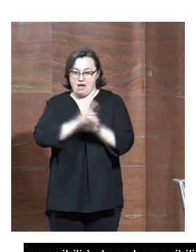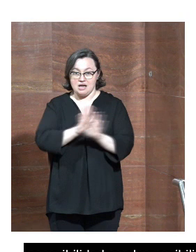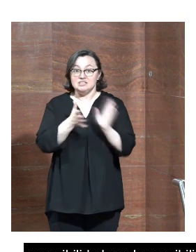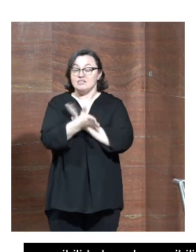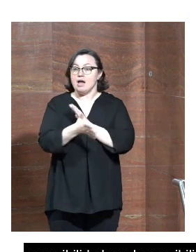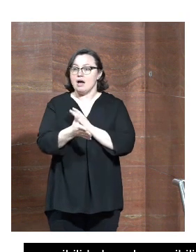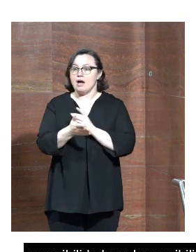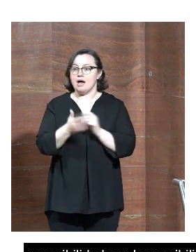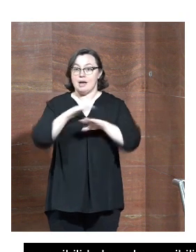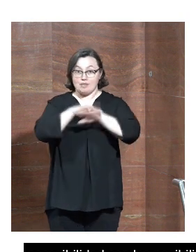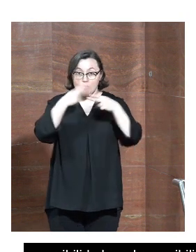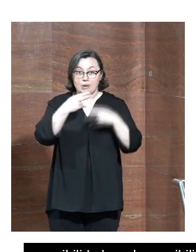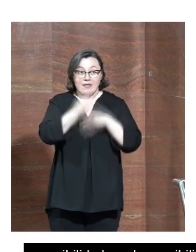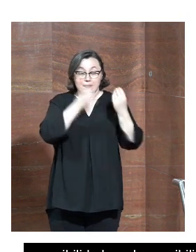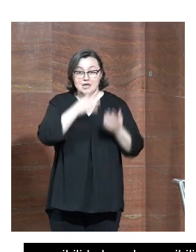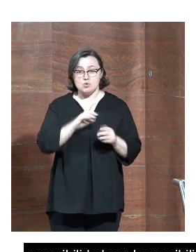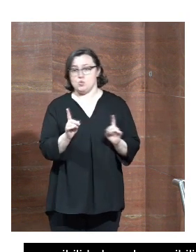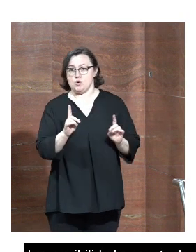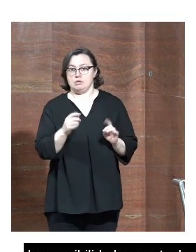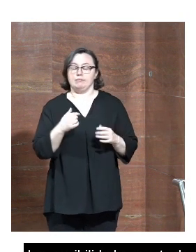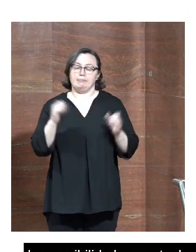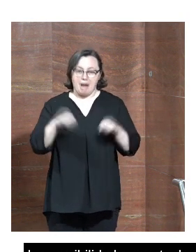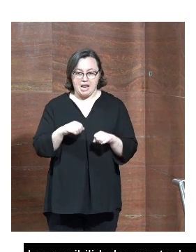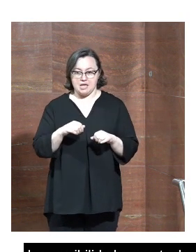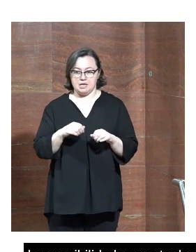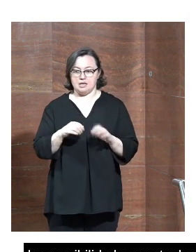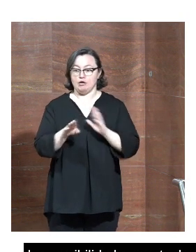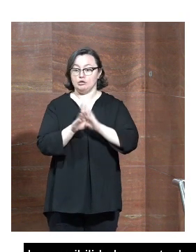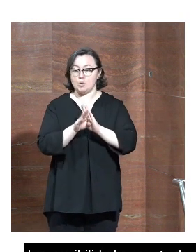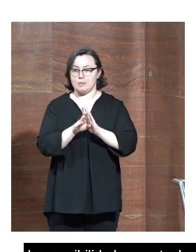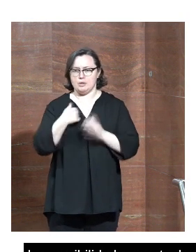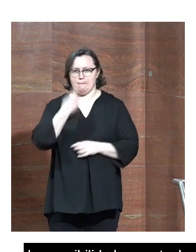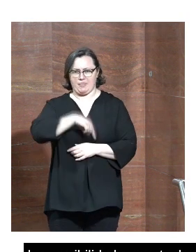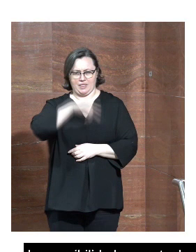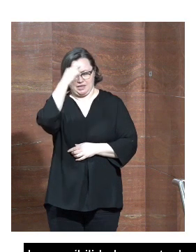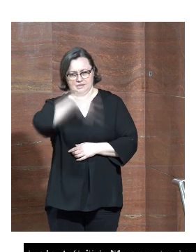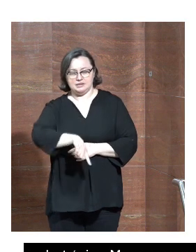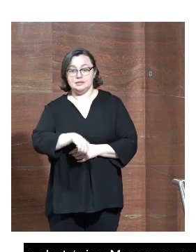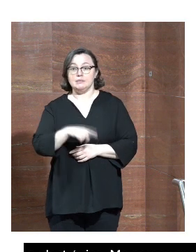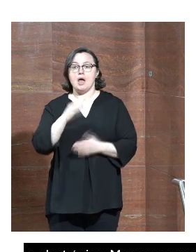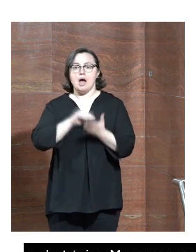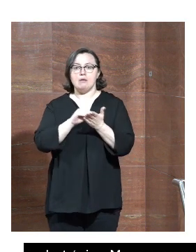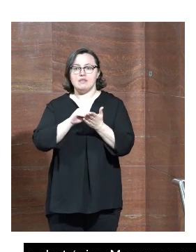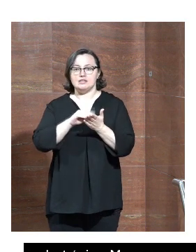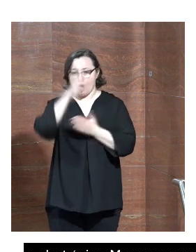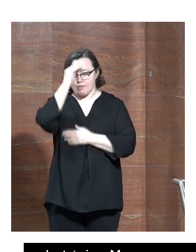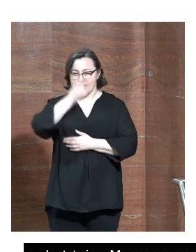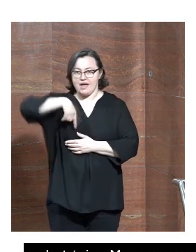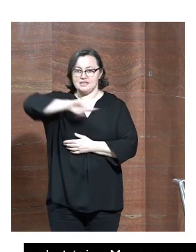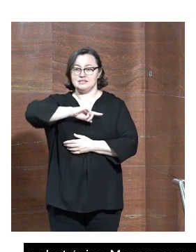¿hacemos bien la Administración las cosas? No. Venga, no. Somos muy conscientes. Muchas veces os diré que no es un